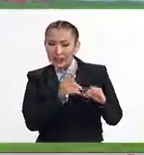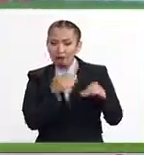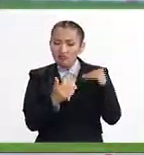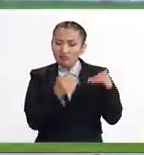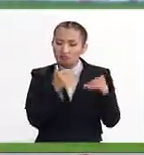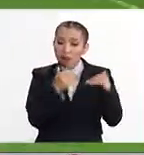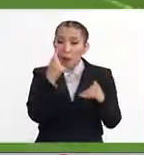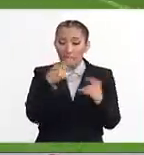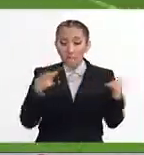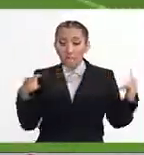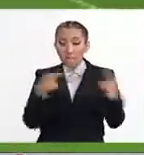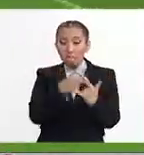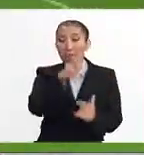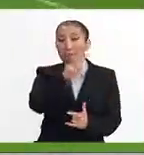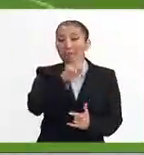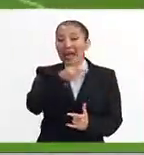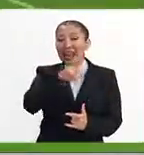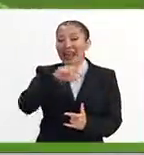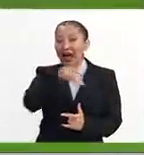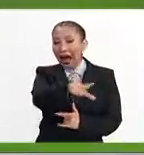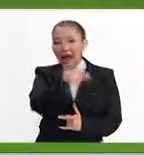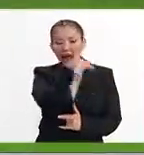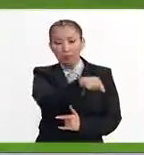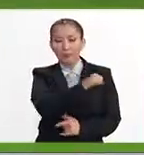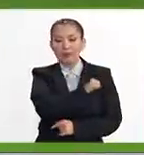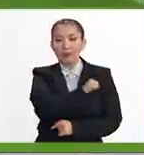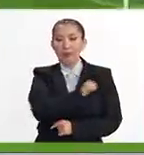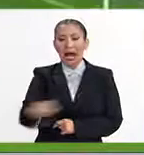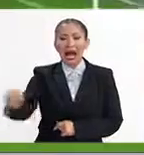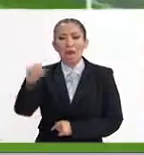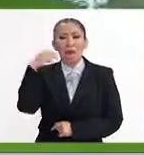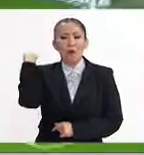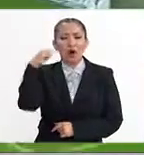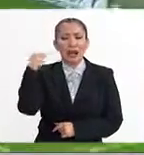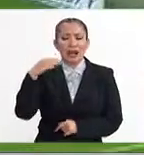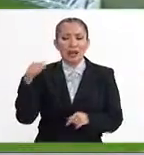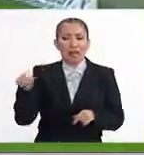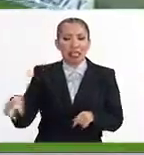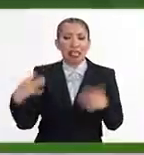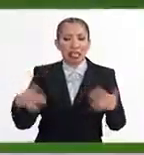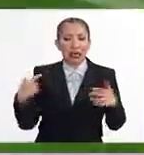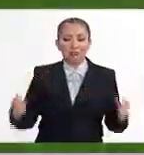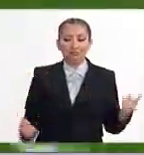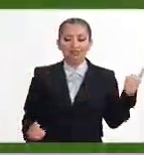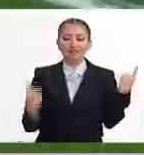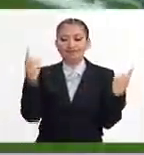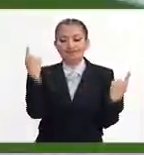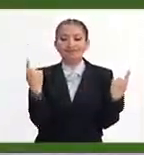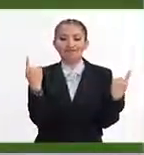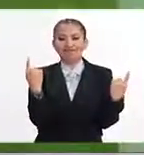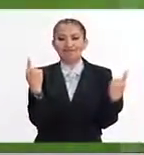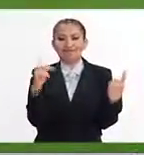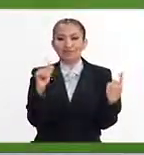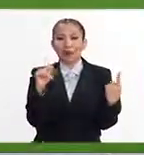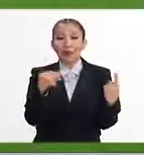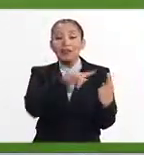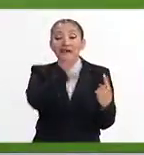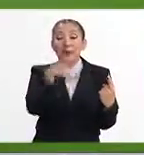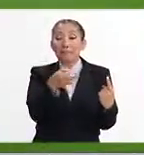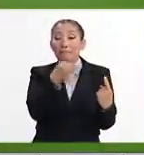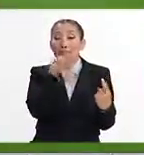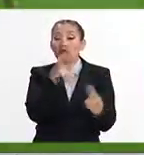en un penal y que ponía prácticamente como el villano al jugador de Morelia, se empataba el marcador 1-1 con Pavón. Y al